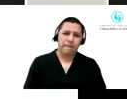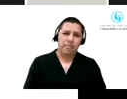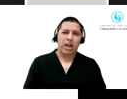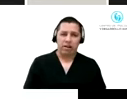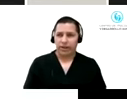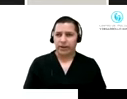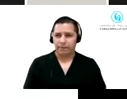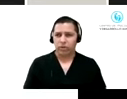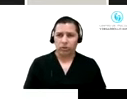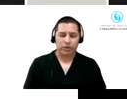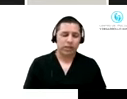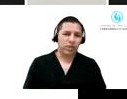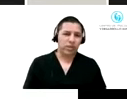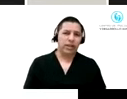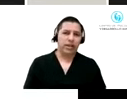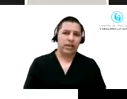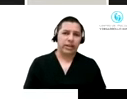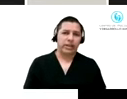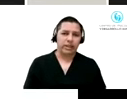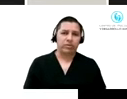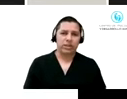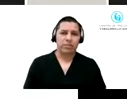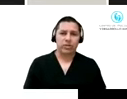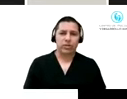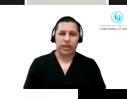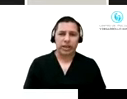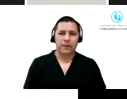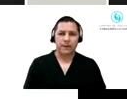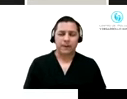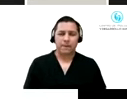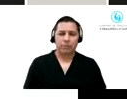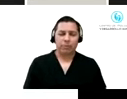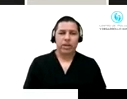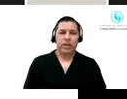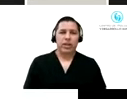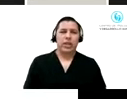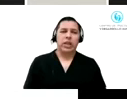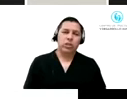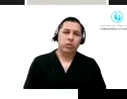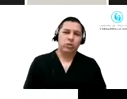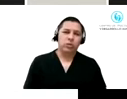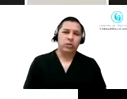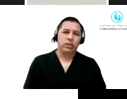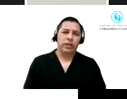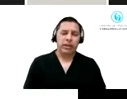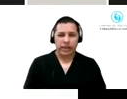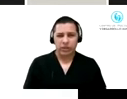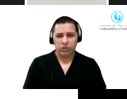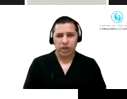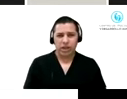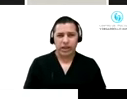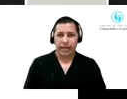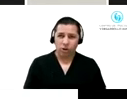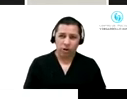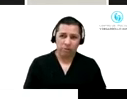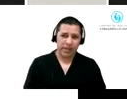es hablar. Nosotros venimos aquí a tener un espacio de diálogo. Y lo segundo es